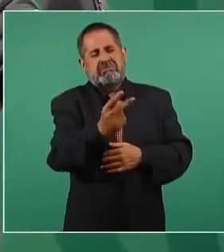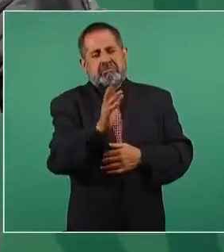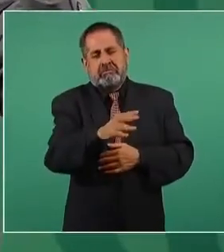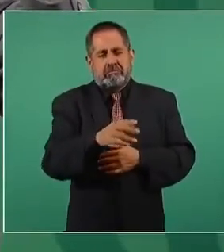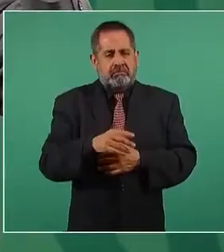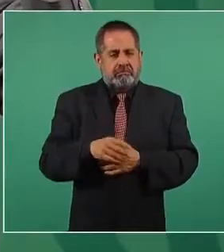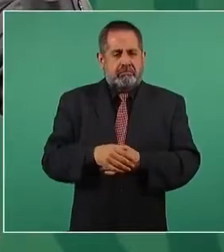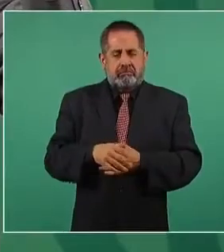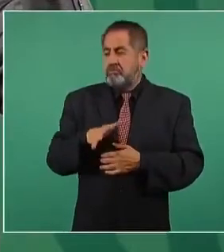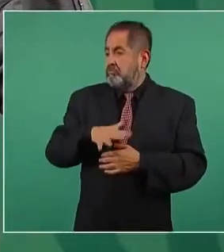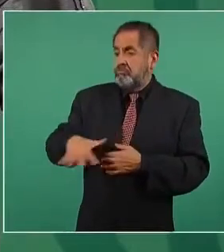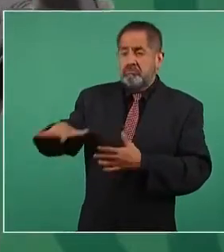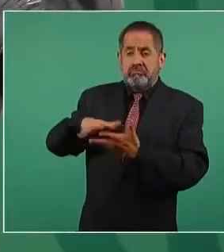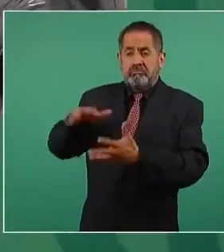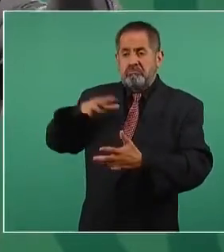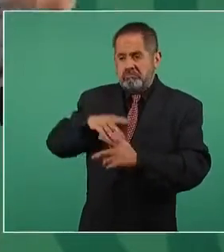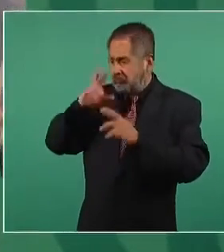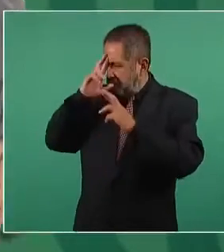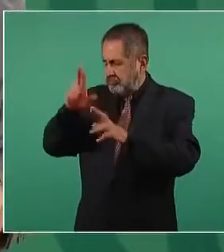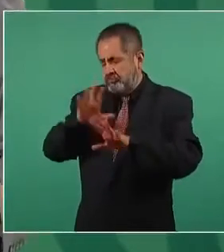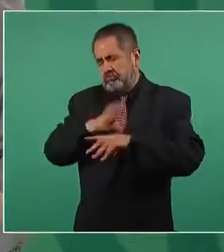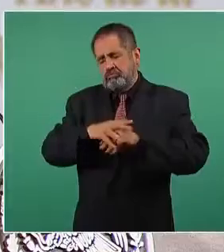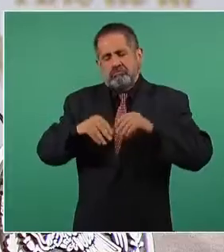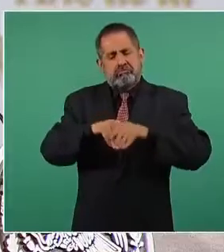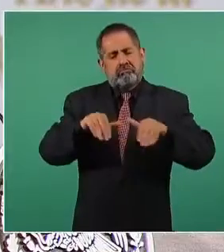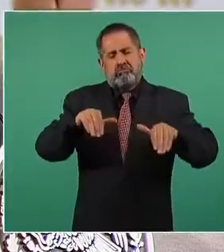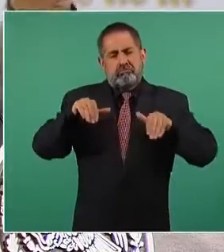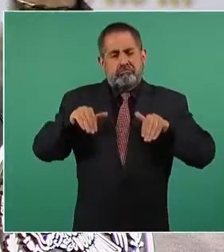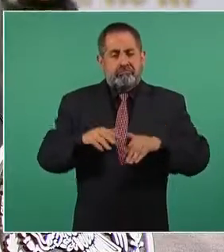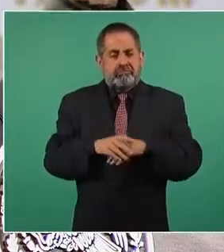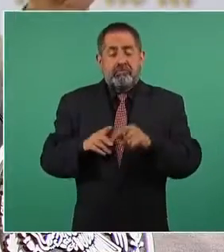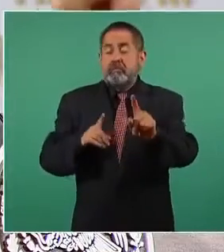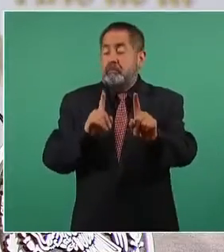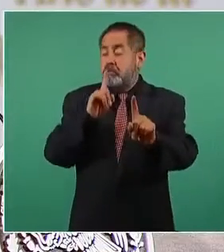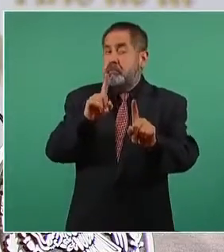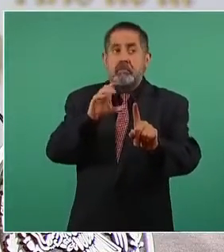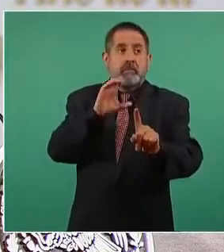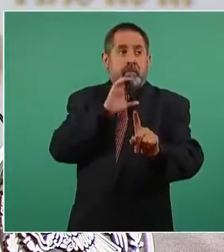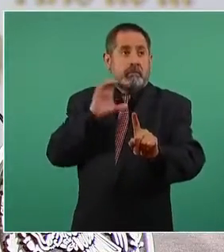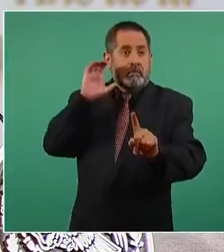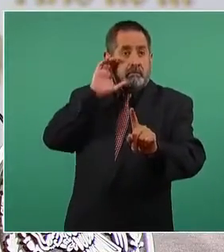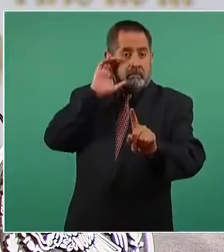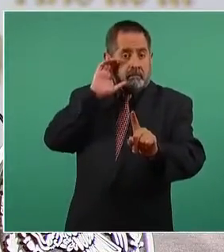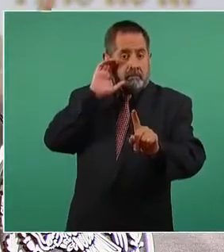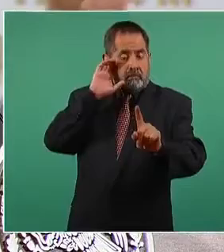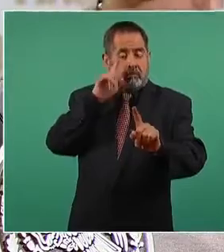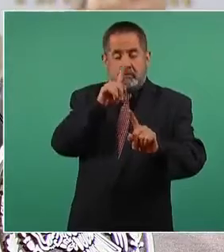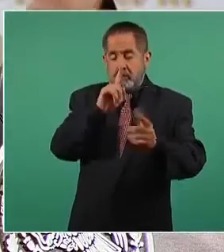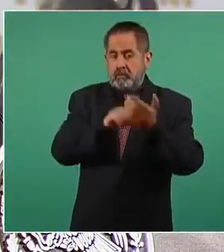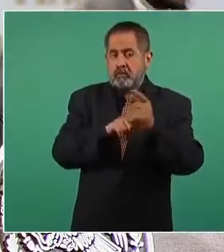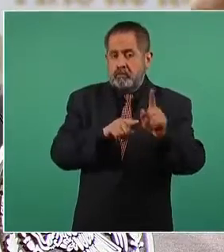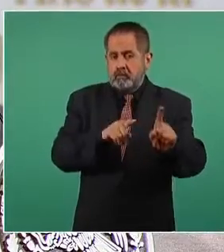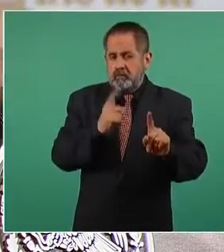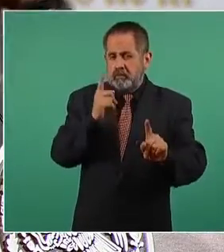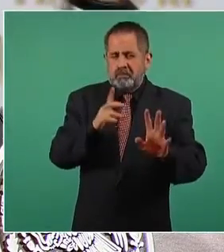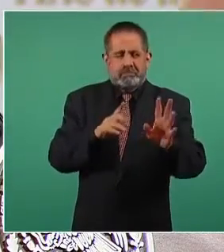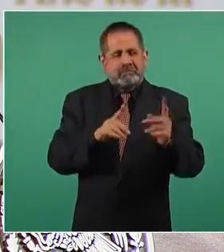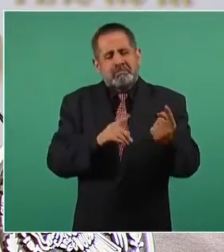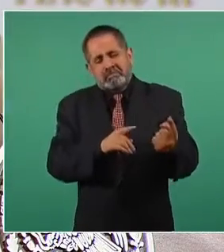respetuosos en la jerarquía. Un cardenal fue el único, lo mismo,